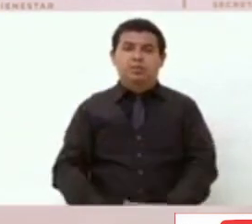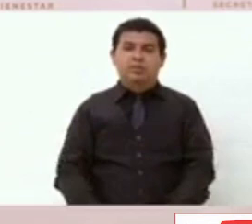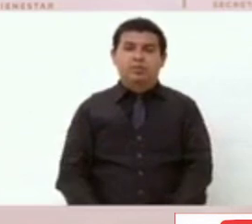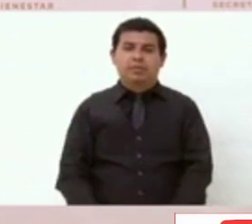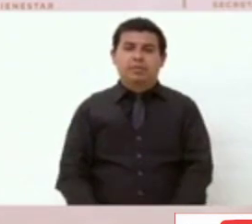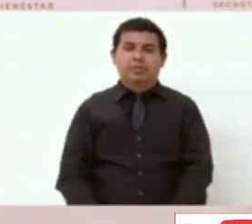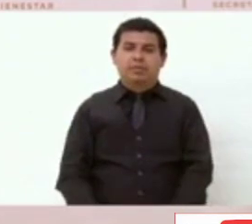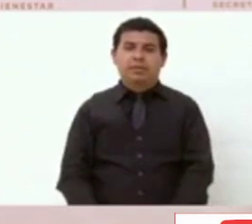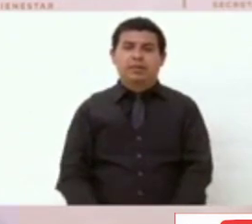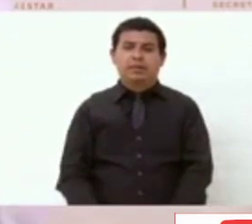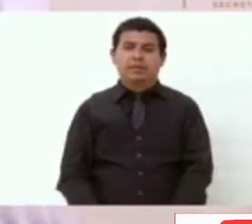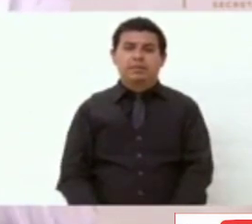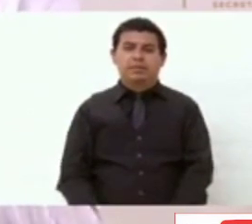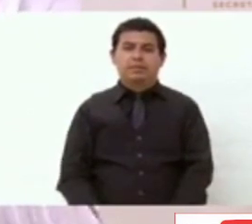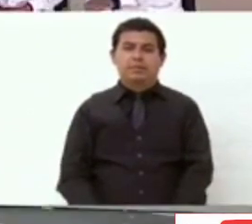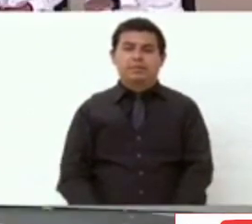a como se están